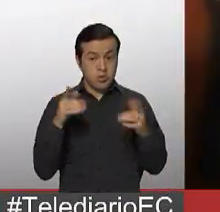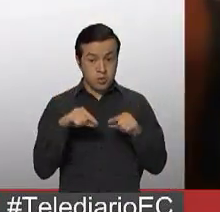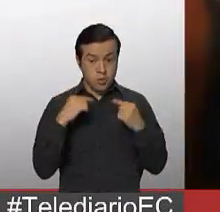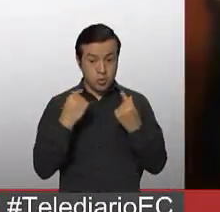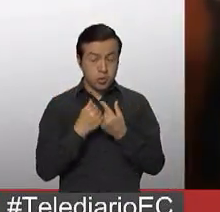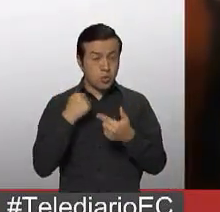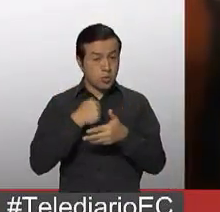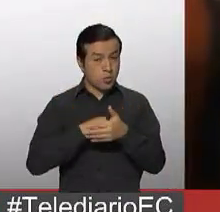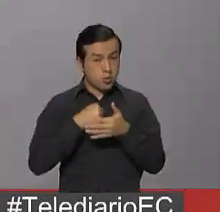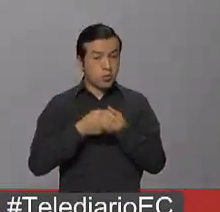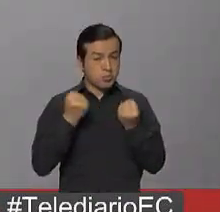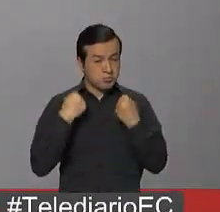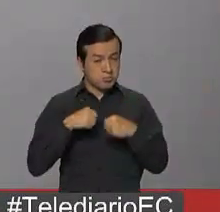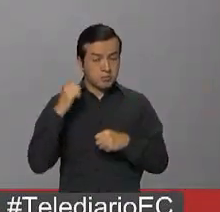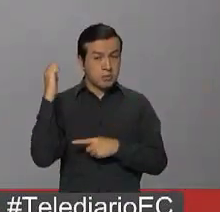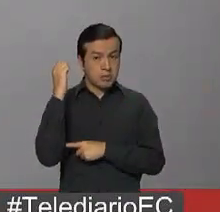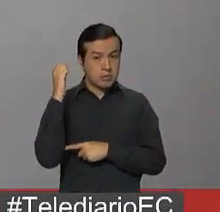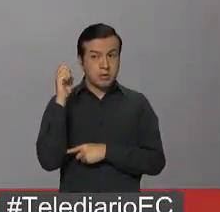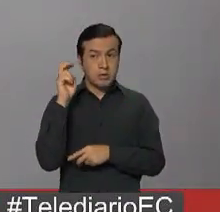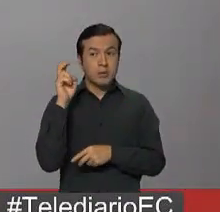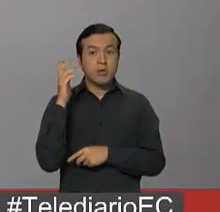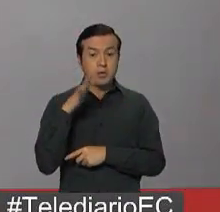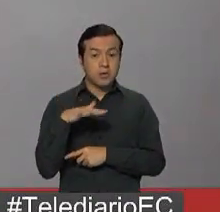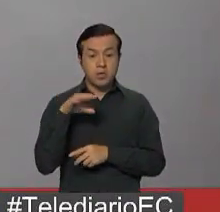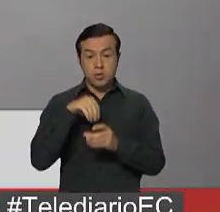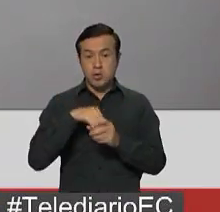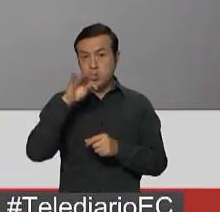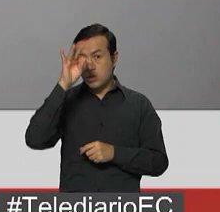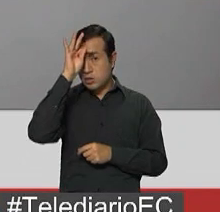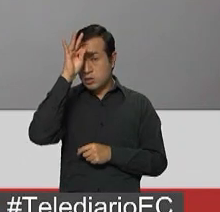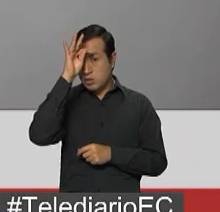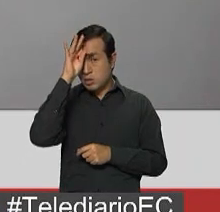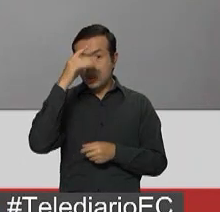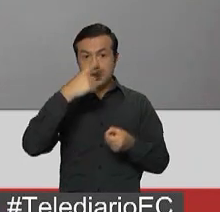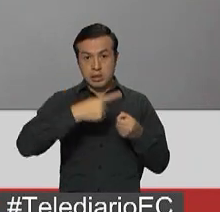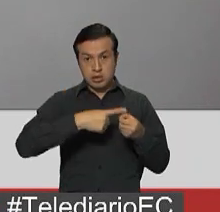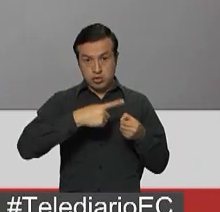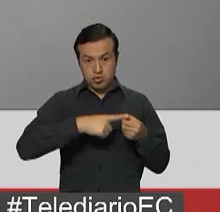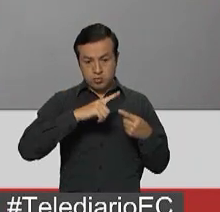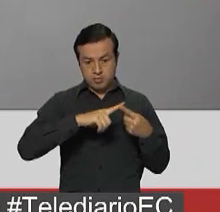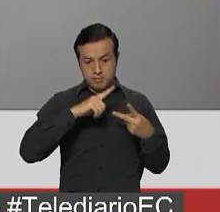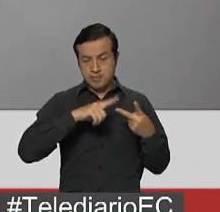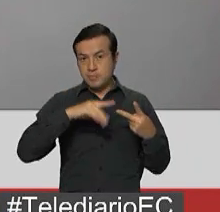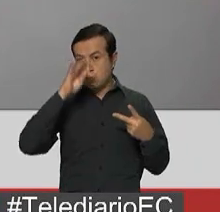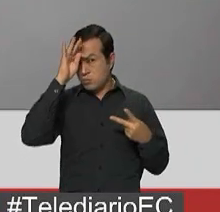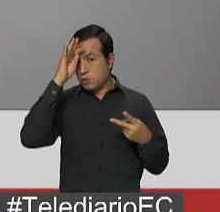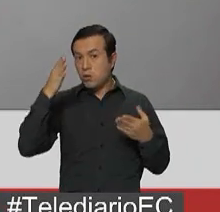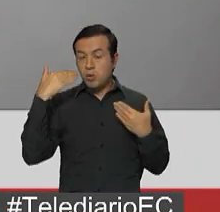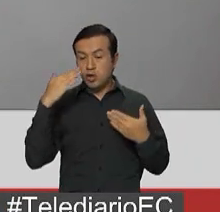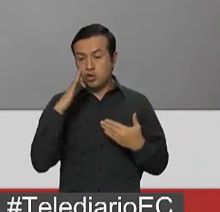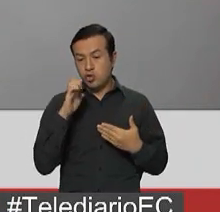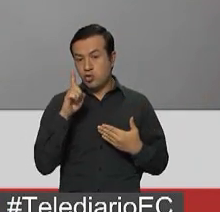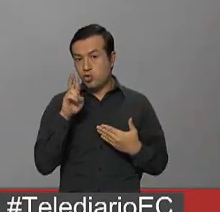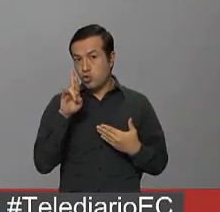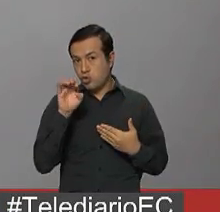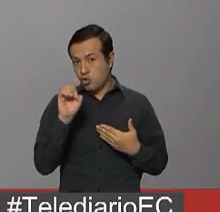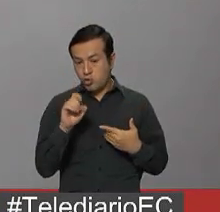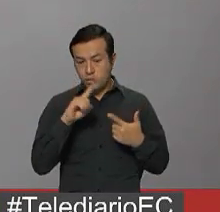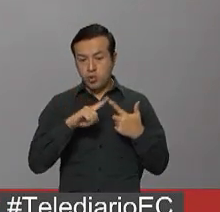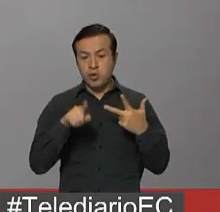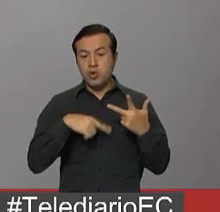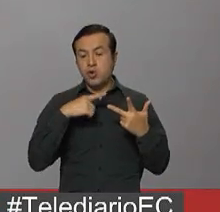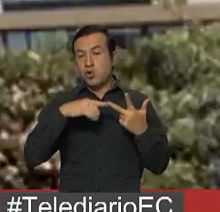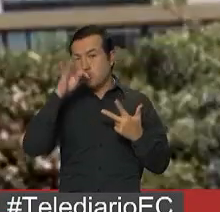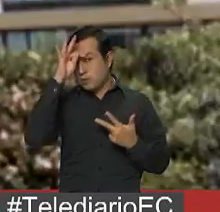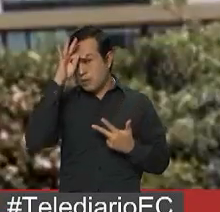anticorrupción emergentes para que atienda lo que ocurre en el hospital en espejo en quito y en los hospitales emblemáticos de guayaquil de oro maldonado y el hospital